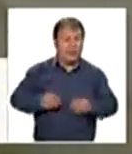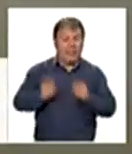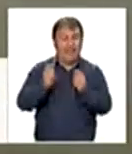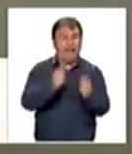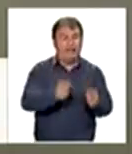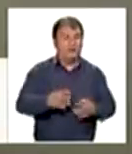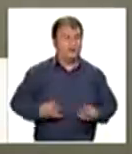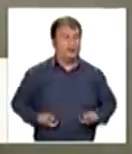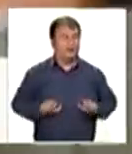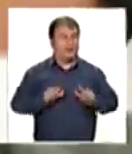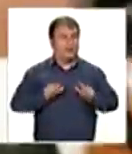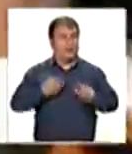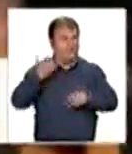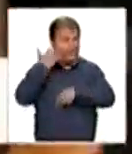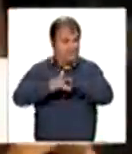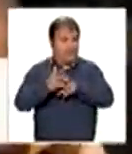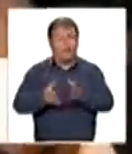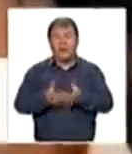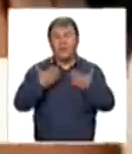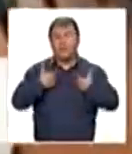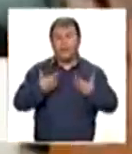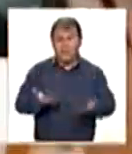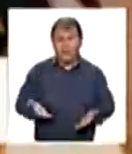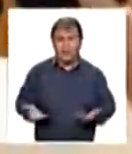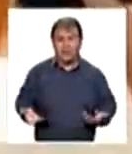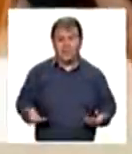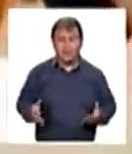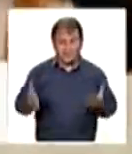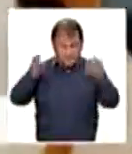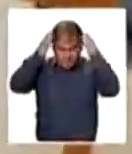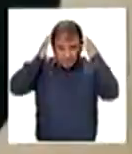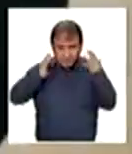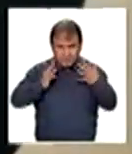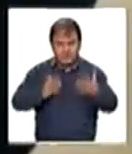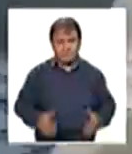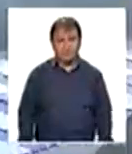puedan sobrellevar de alguna manera esta enfermedad.